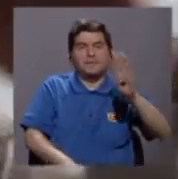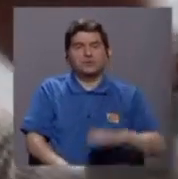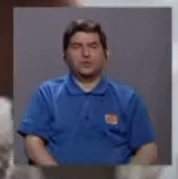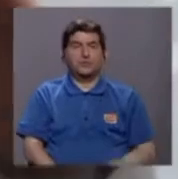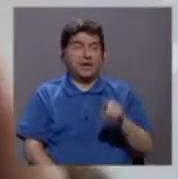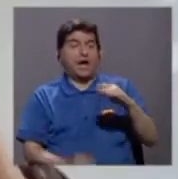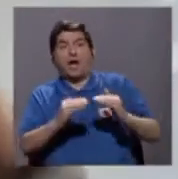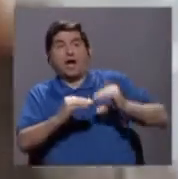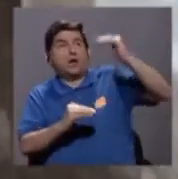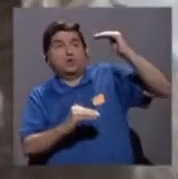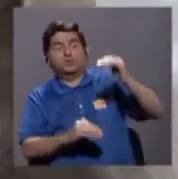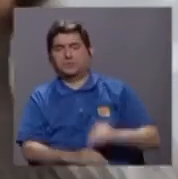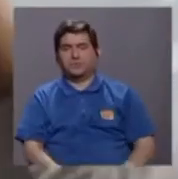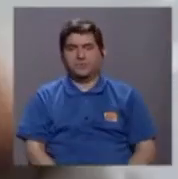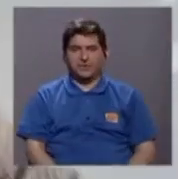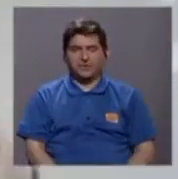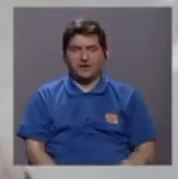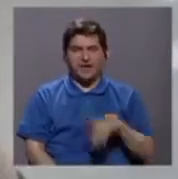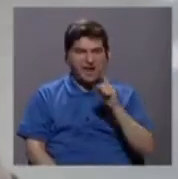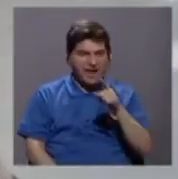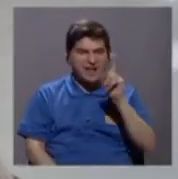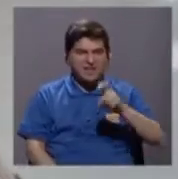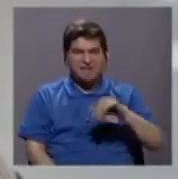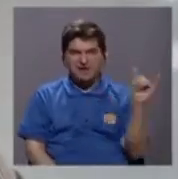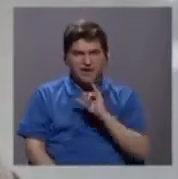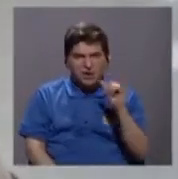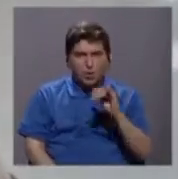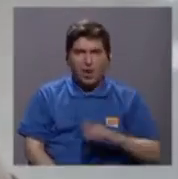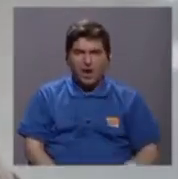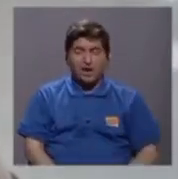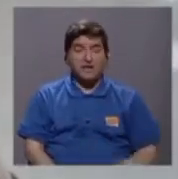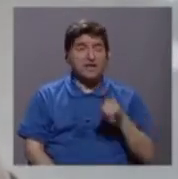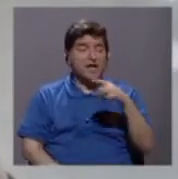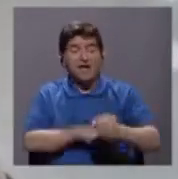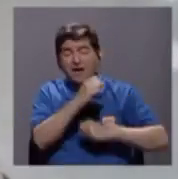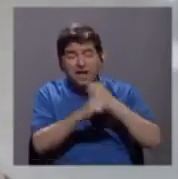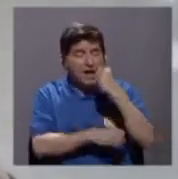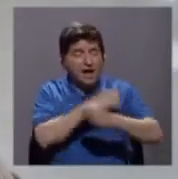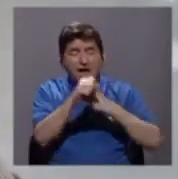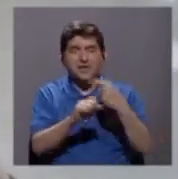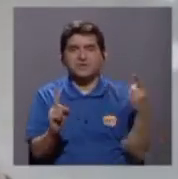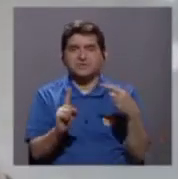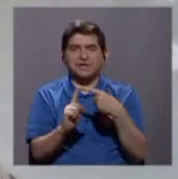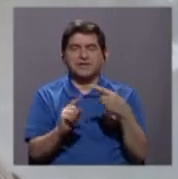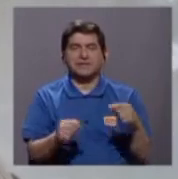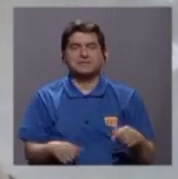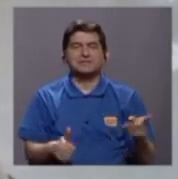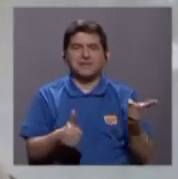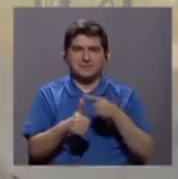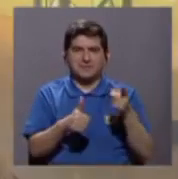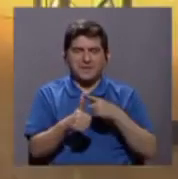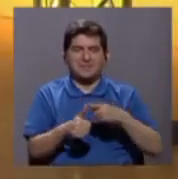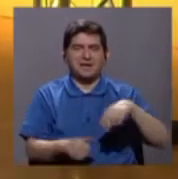lo máximo y que de ahí él tenía que partir. Y duró años hasta que sacó su primera sinfonía.